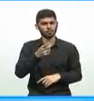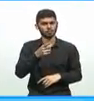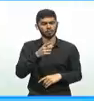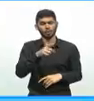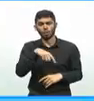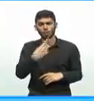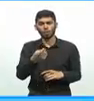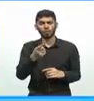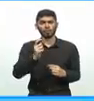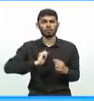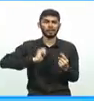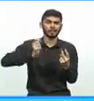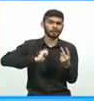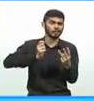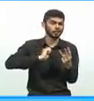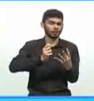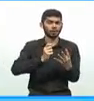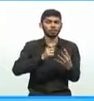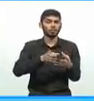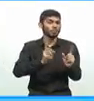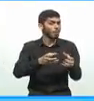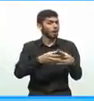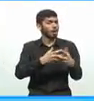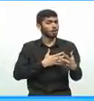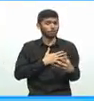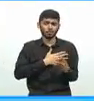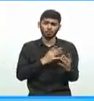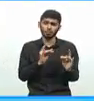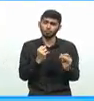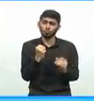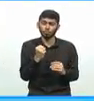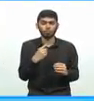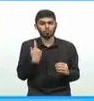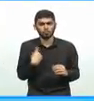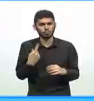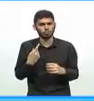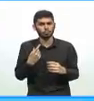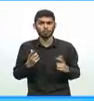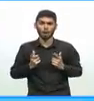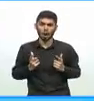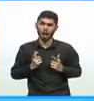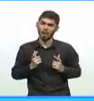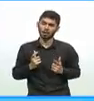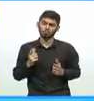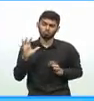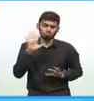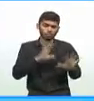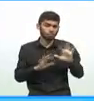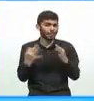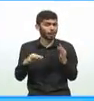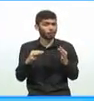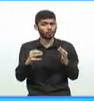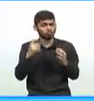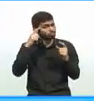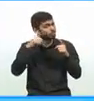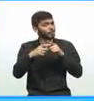vienen con amarillas, es un rival difícil siempre y nosotros nos tenemos que preparar para jugar de local, para seguir buscando los tres puntos,